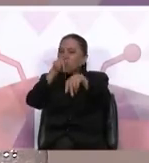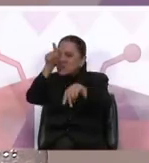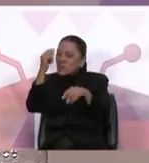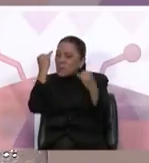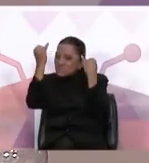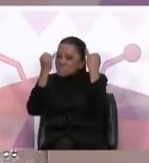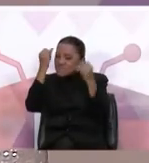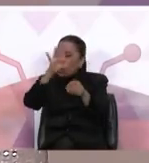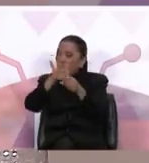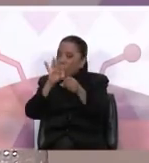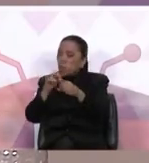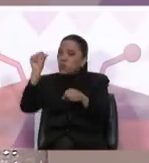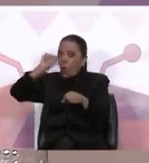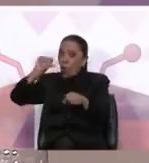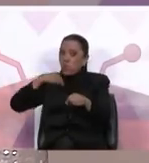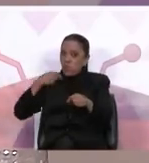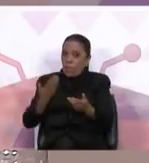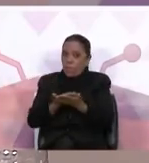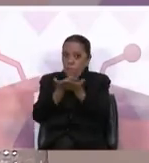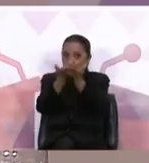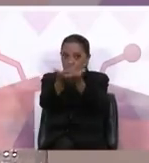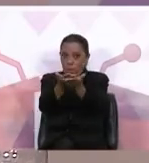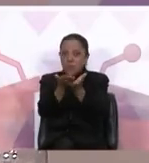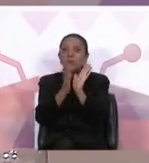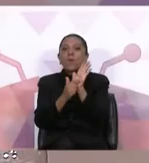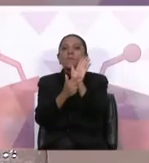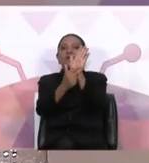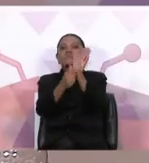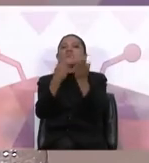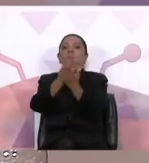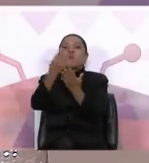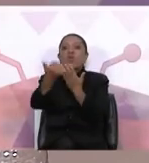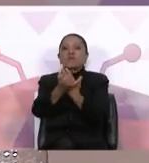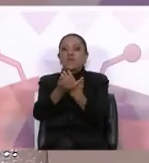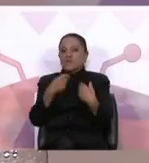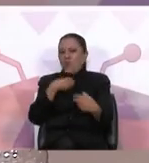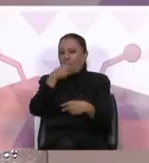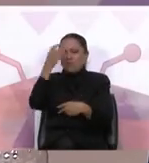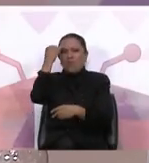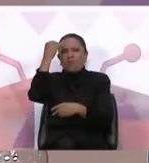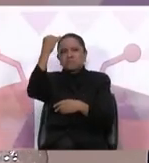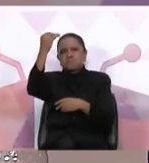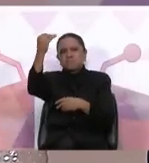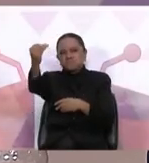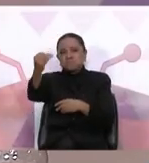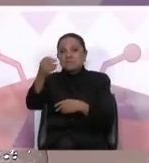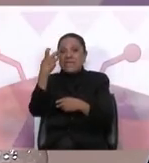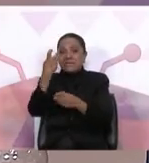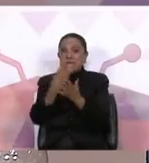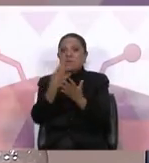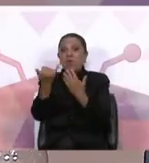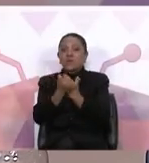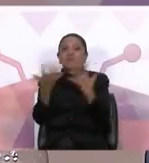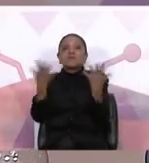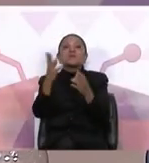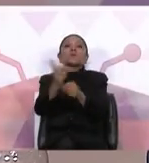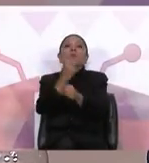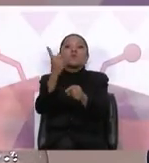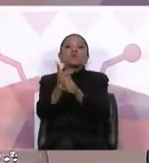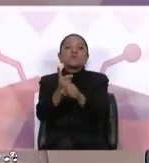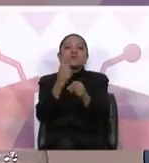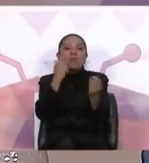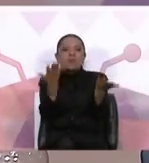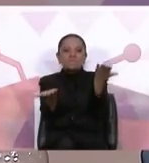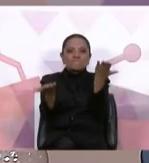proponer y a presentar un proyecto como he dicho de largo plazo un proyecto que genera oportunidades y alternativas para todos los